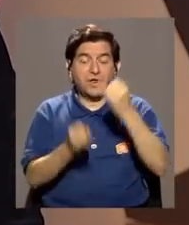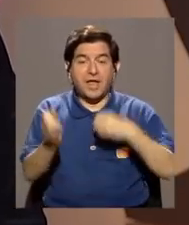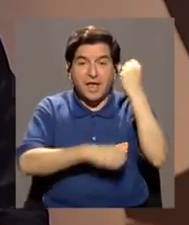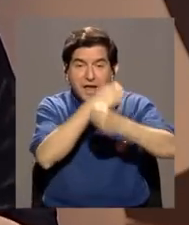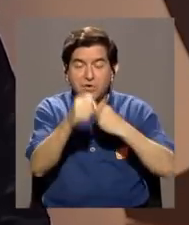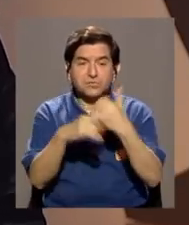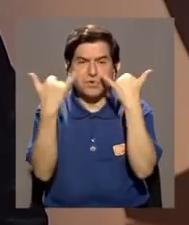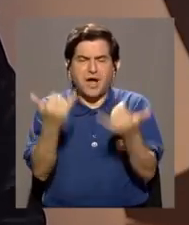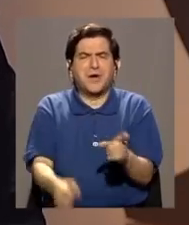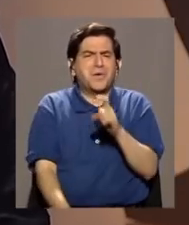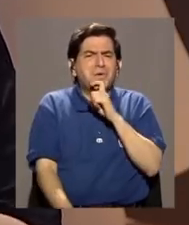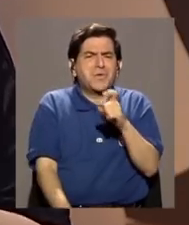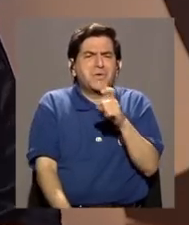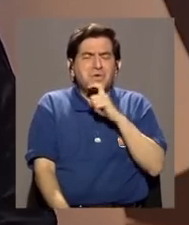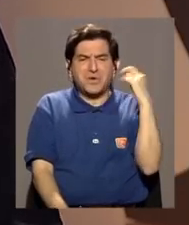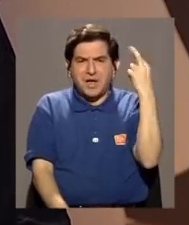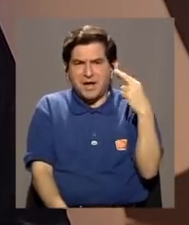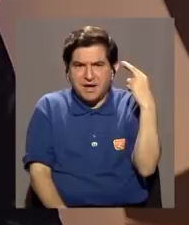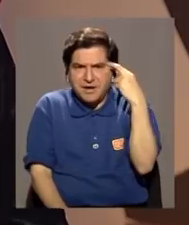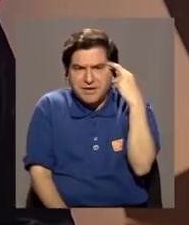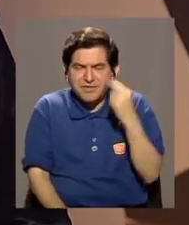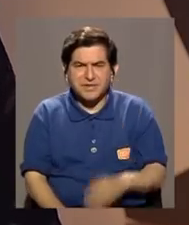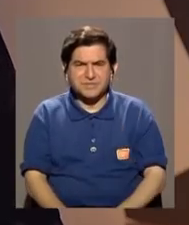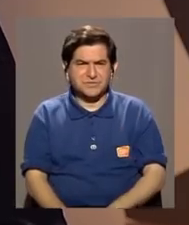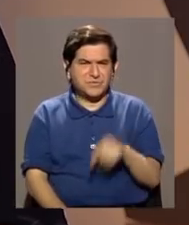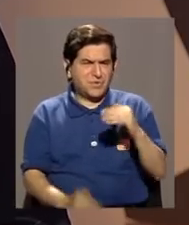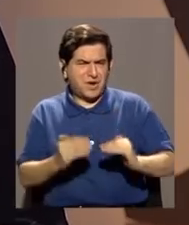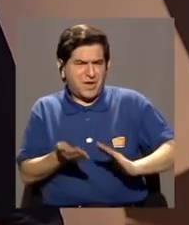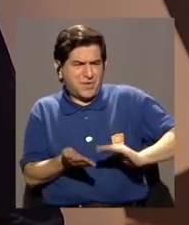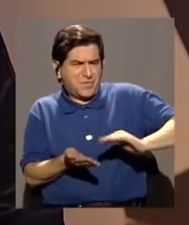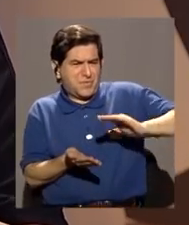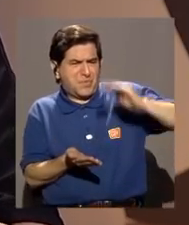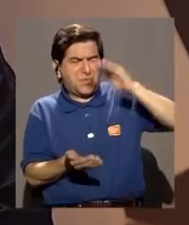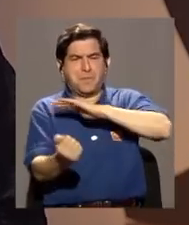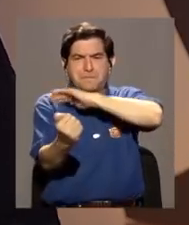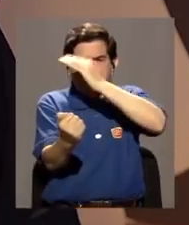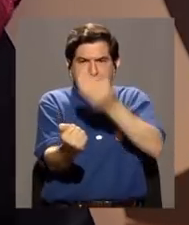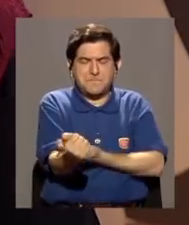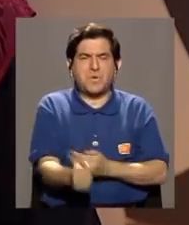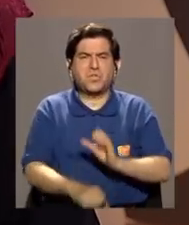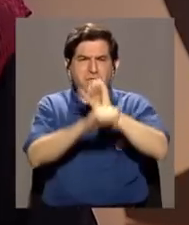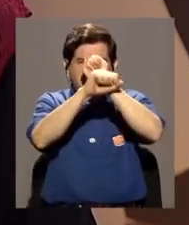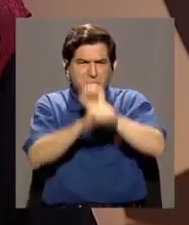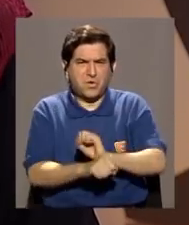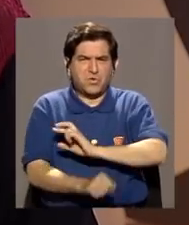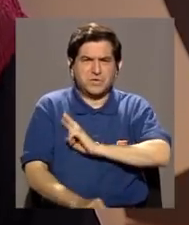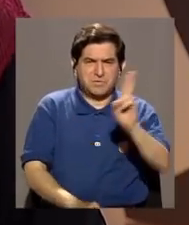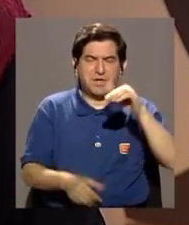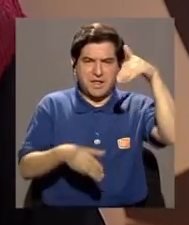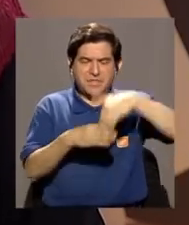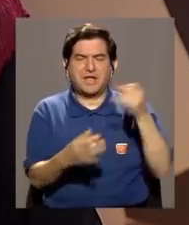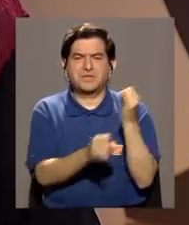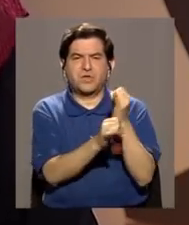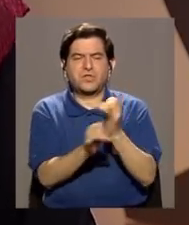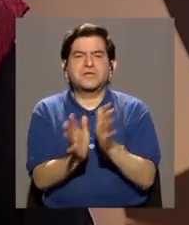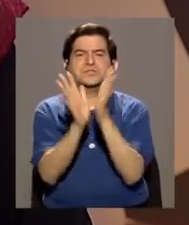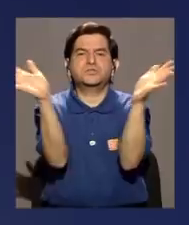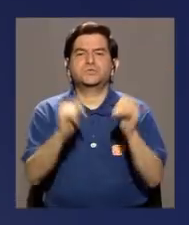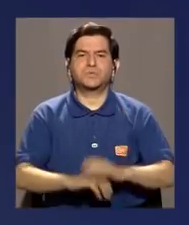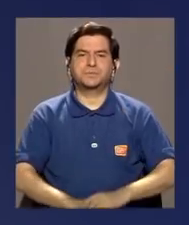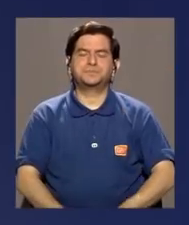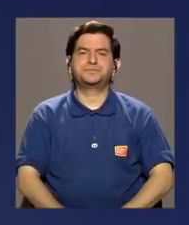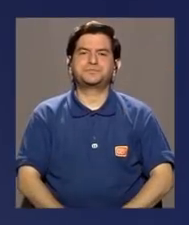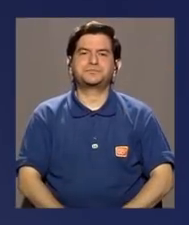en los últimos años que esto se ha vuelto más difícil a causa del excesivo poder del conservadurismo religioso dentro de las instituciones